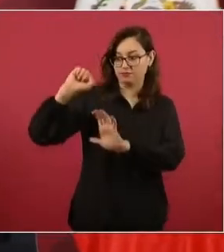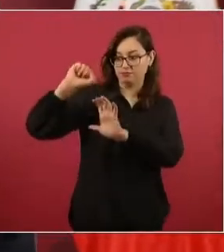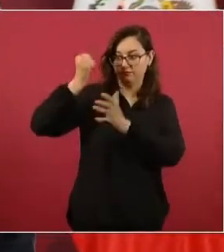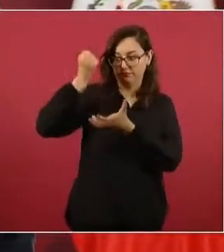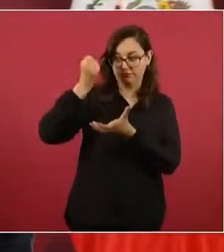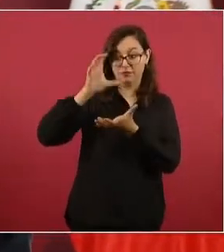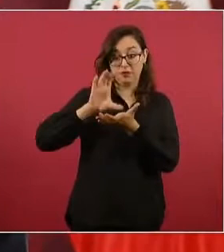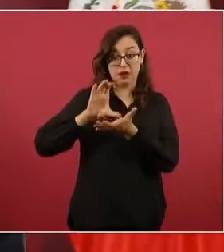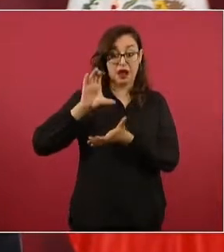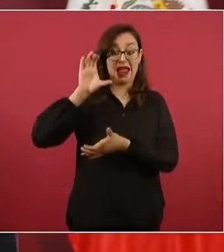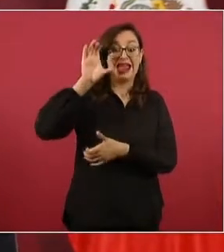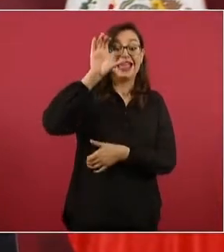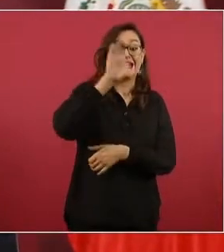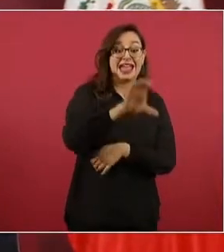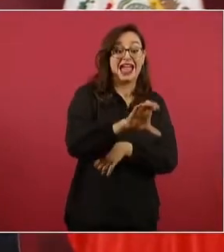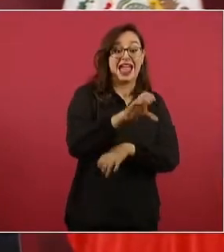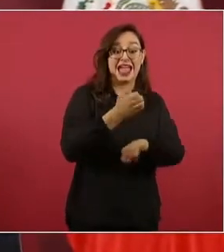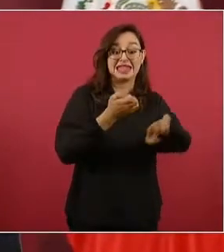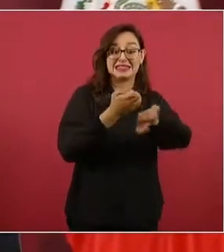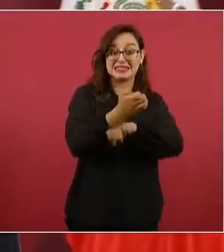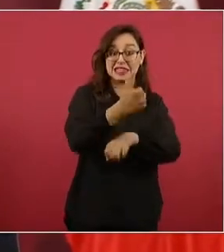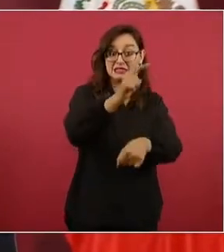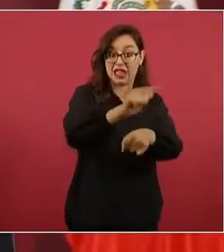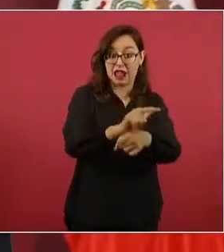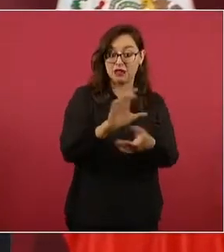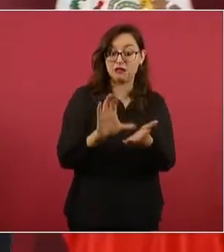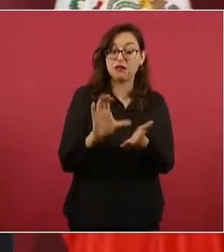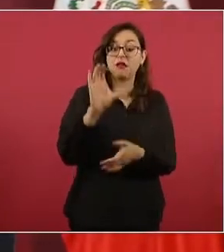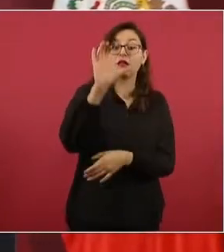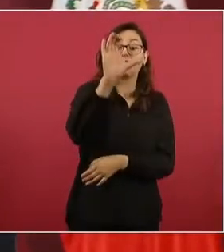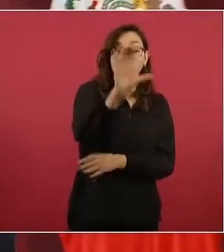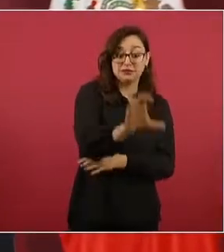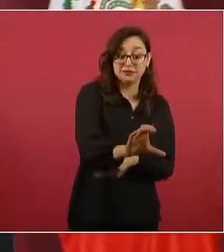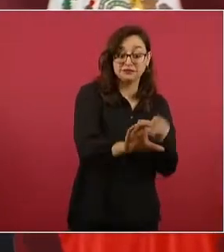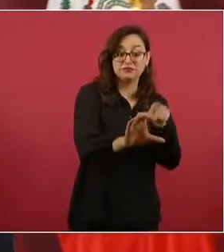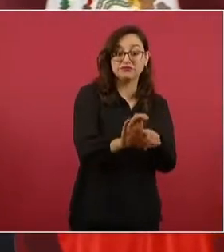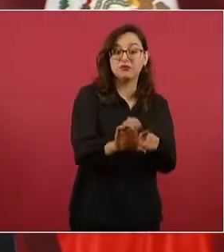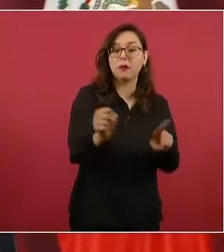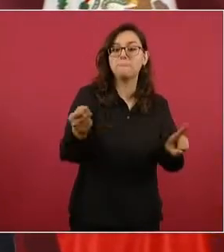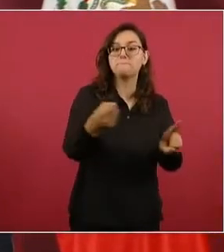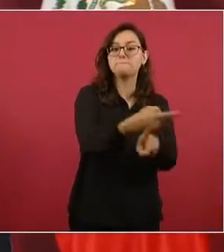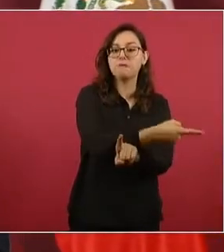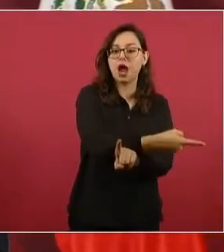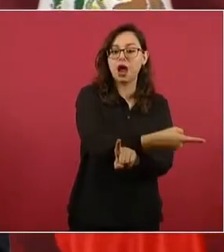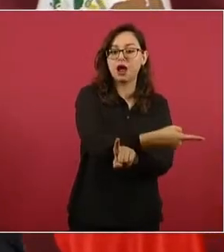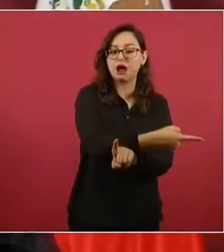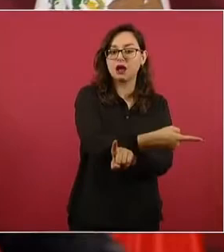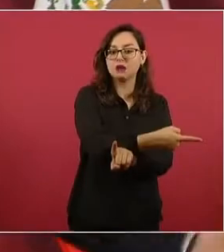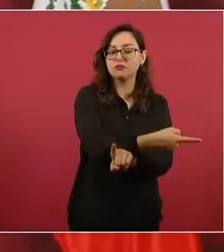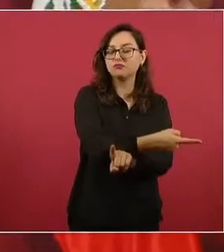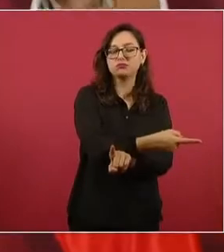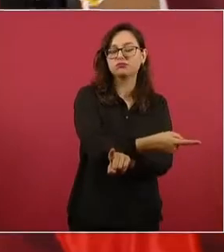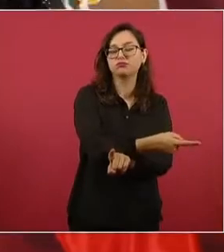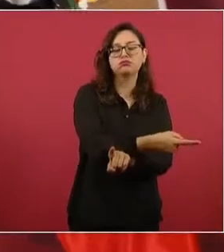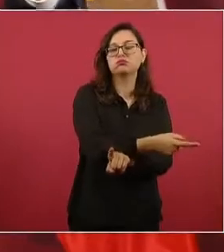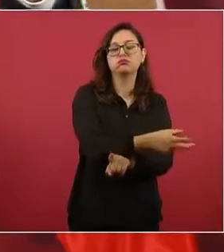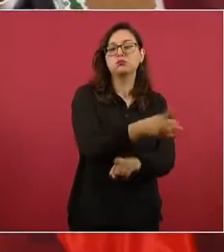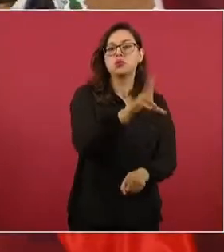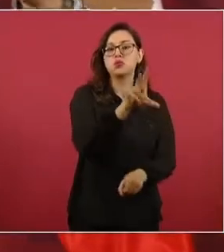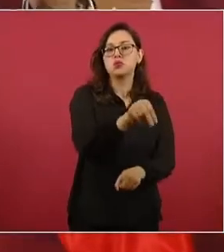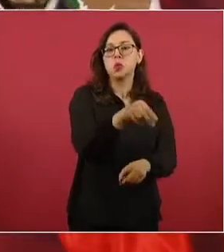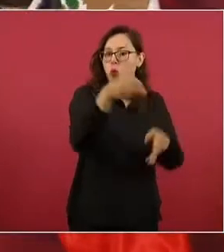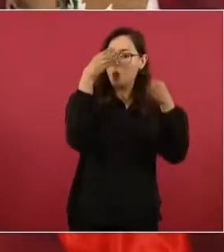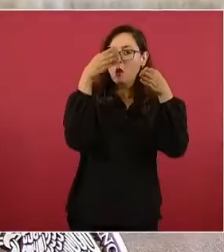para otras actividades y también se aplicaba en construir